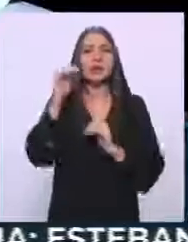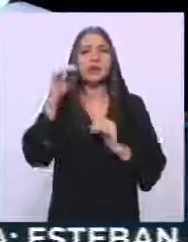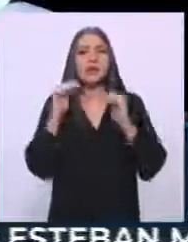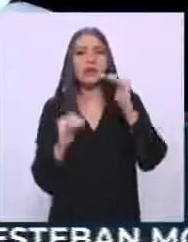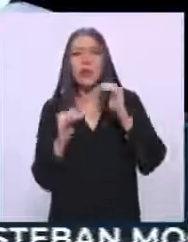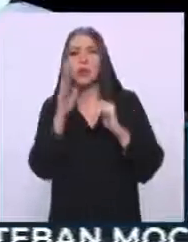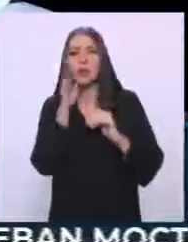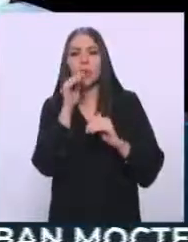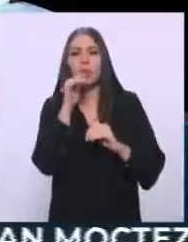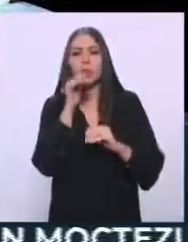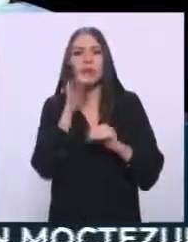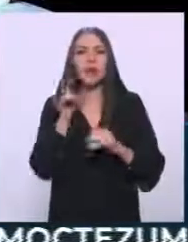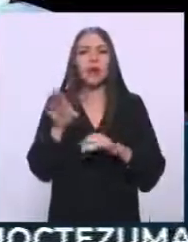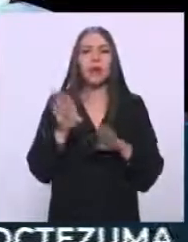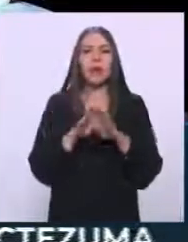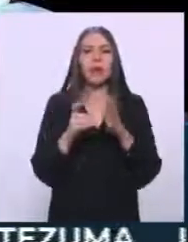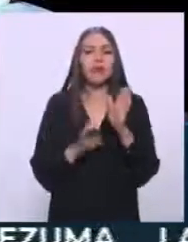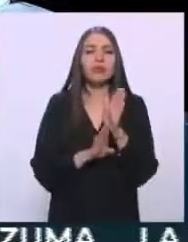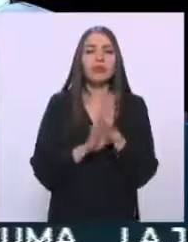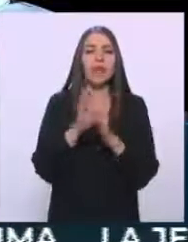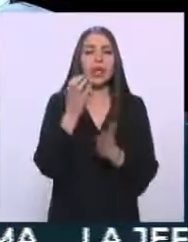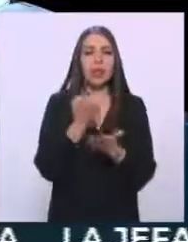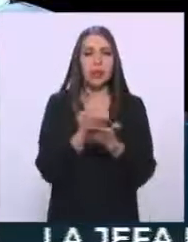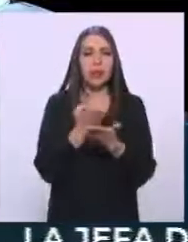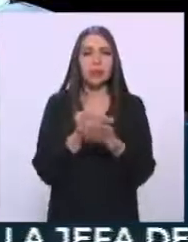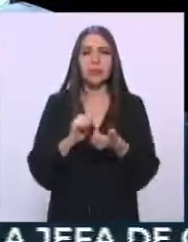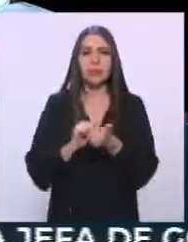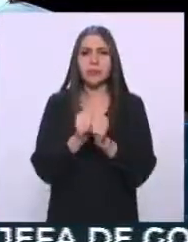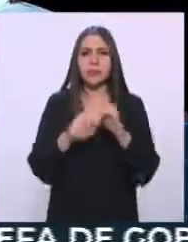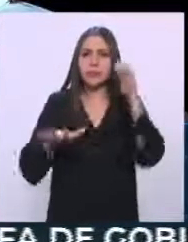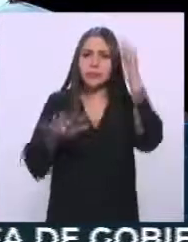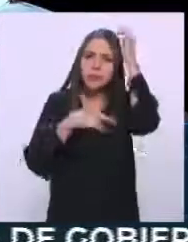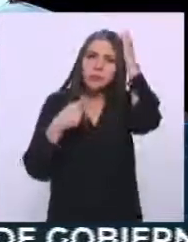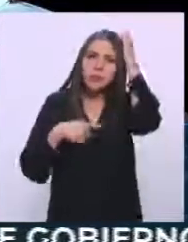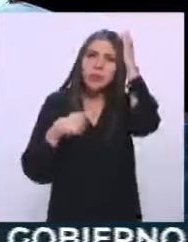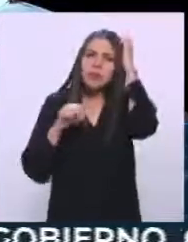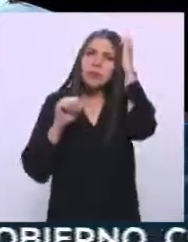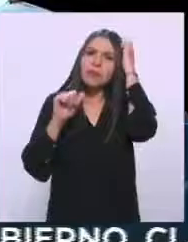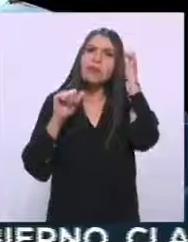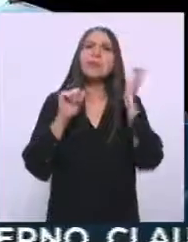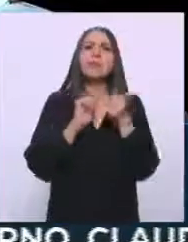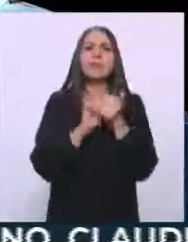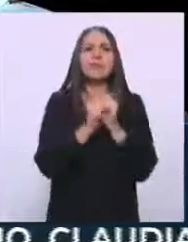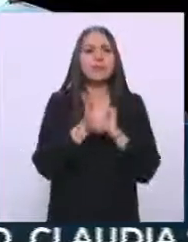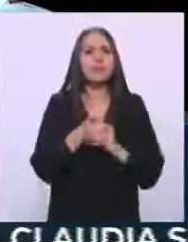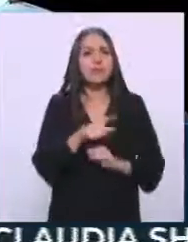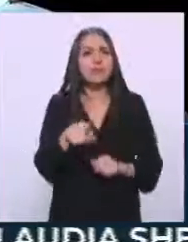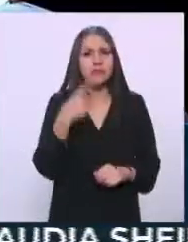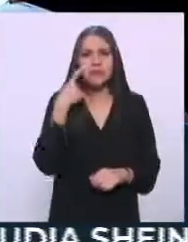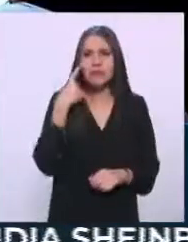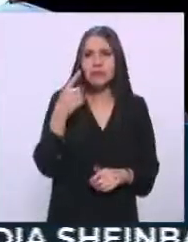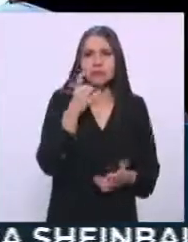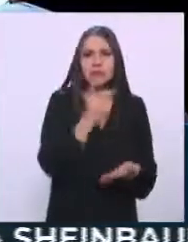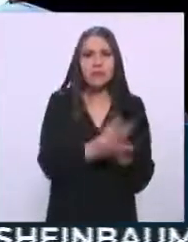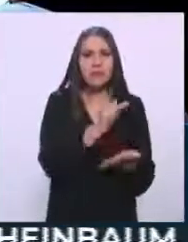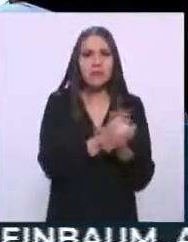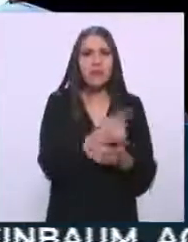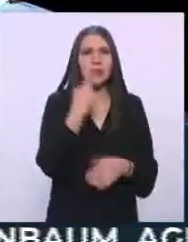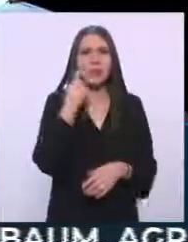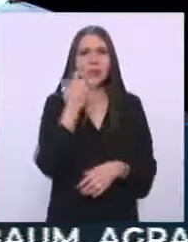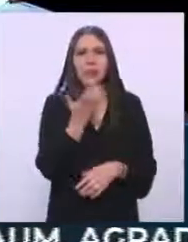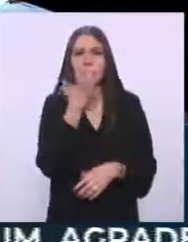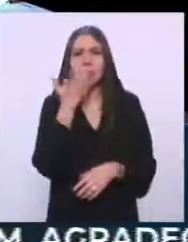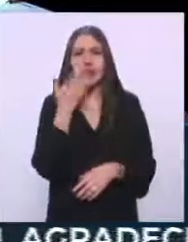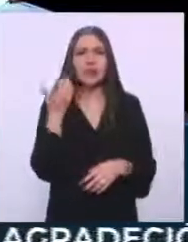crecimiento económico. Y la sociedad fue apuntando a la idea de que en realidad sus dificultades